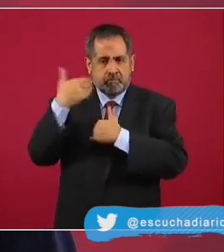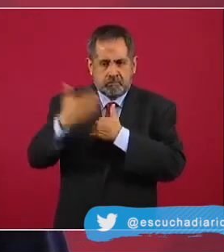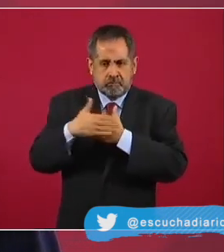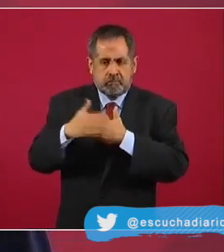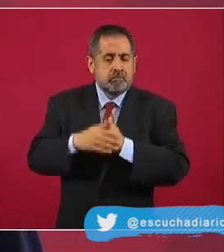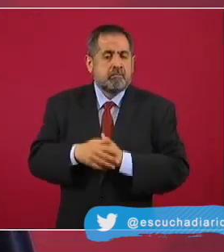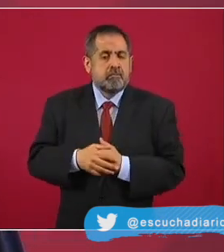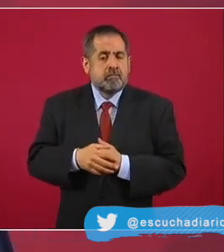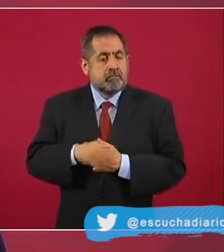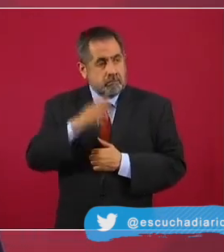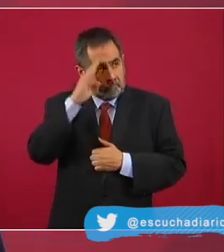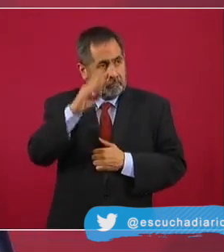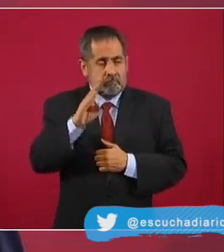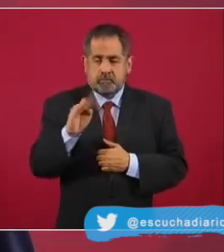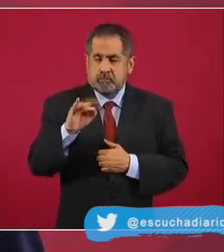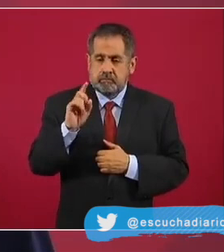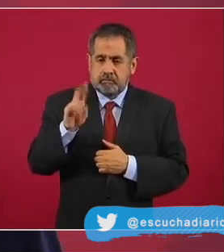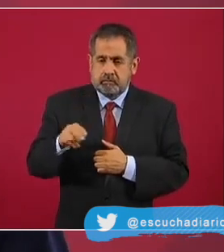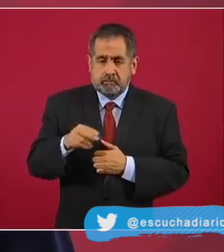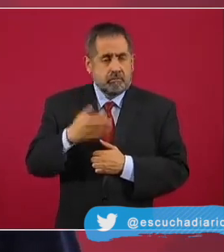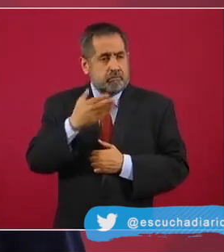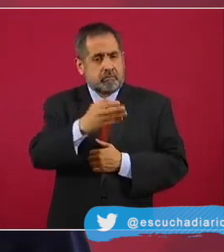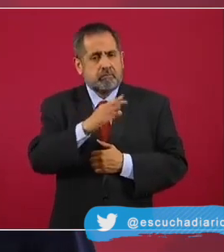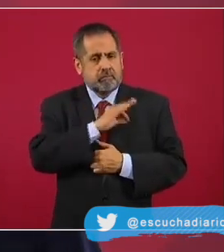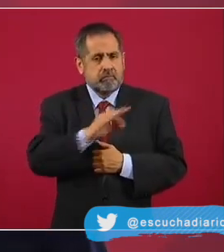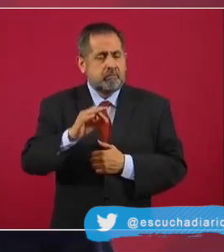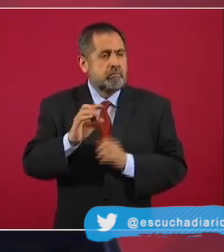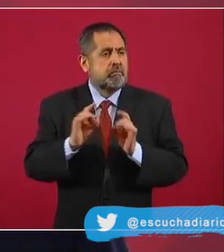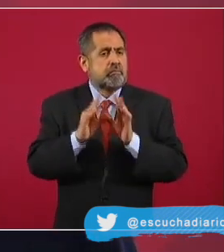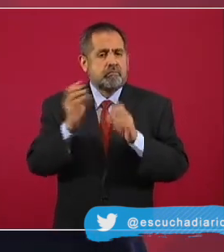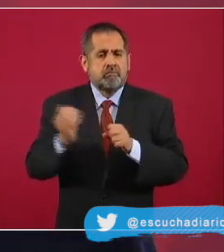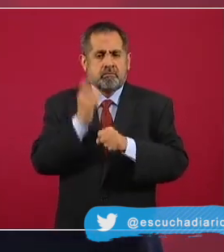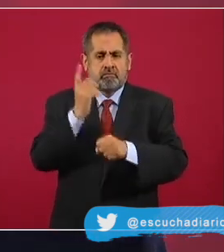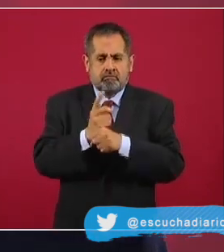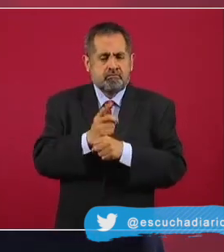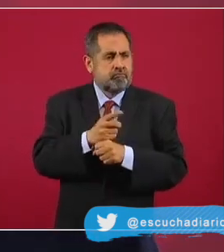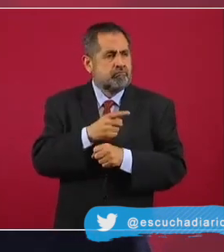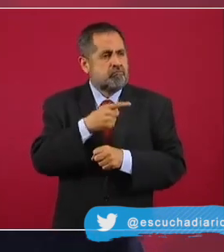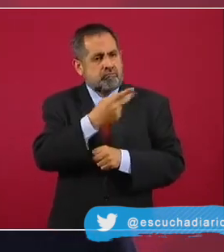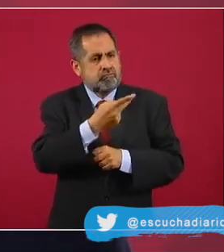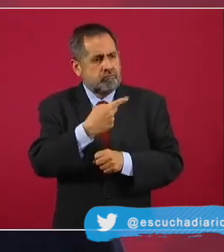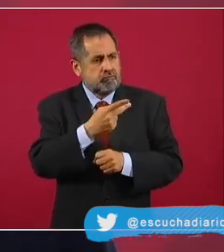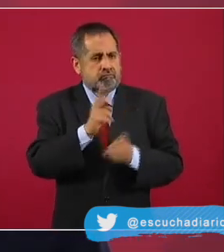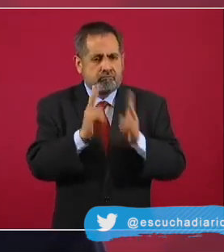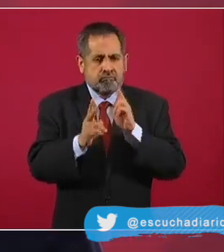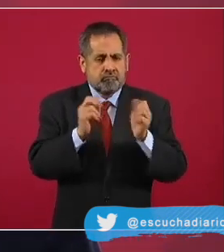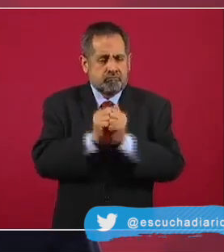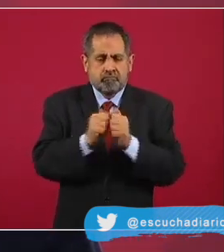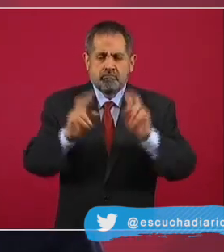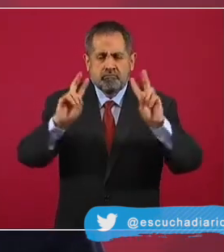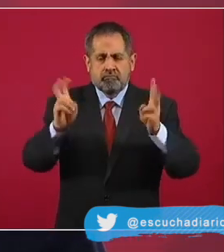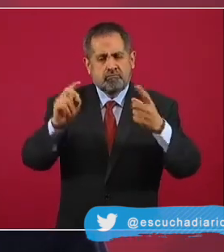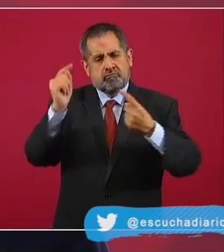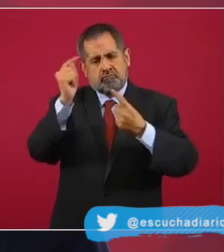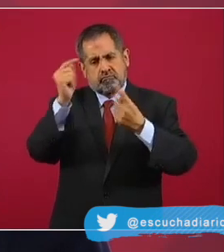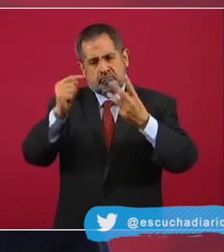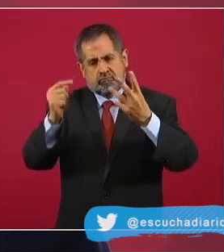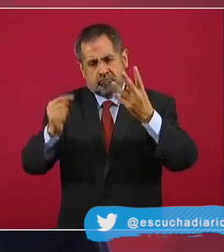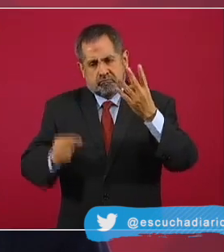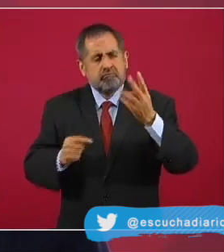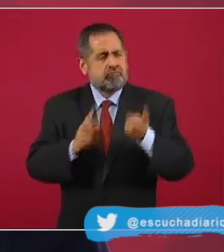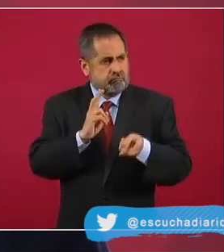próximamente, señor Biden, se presente la oportunidad de hablar de este y de otros